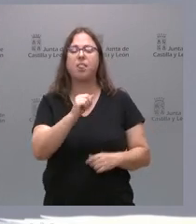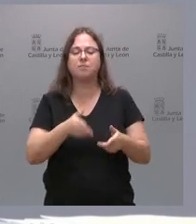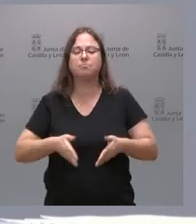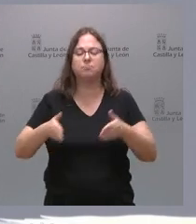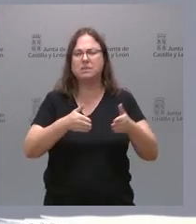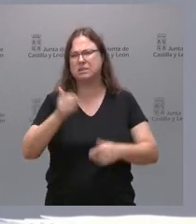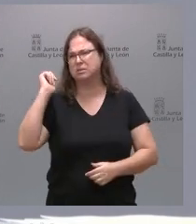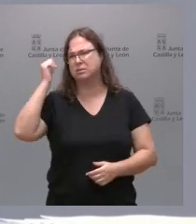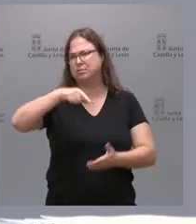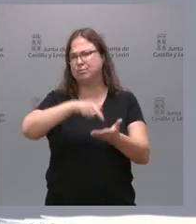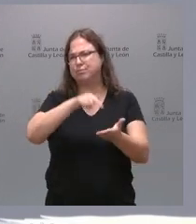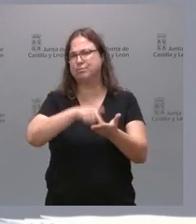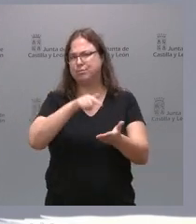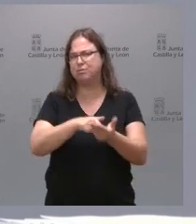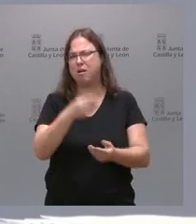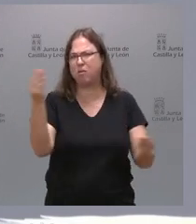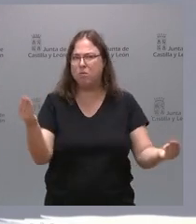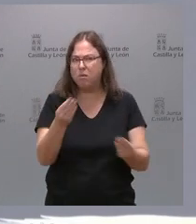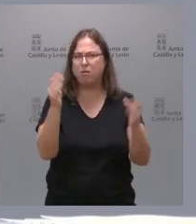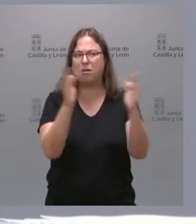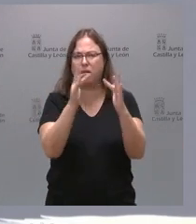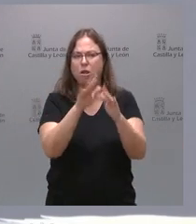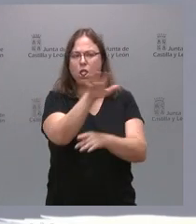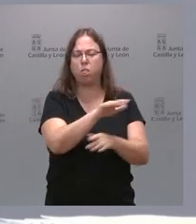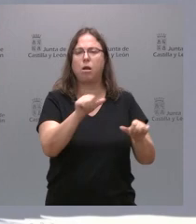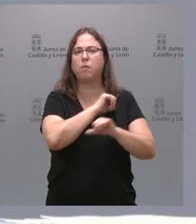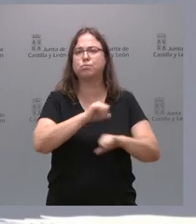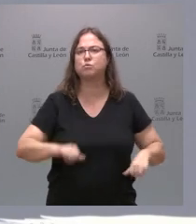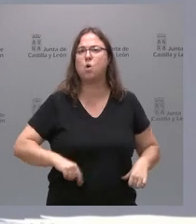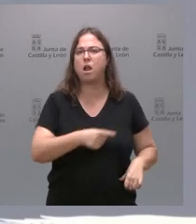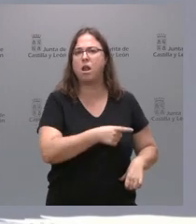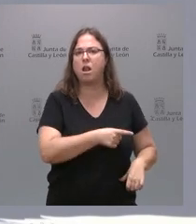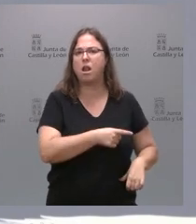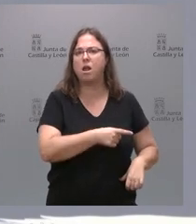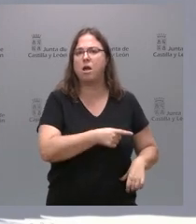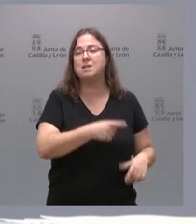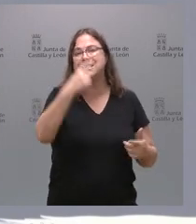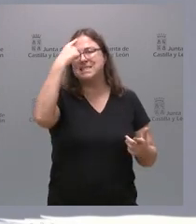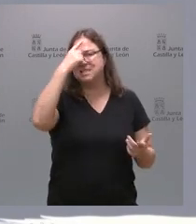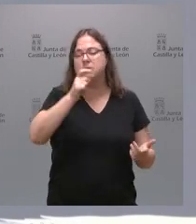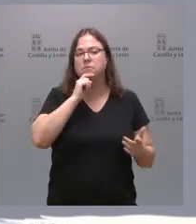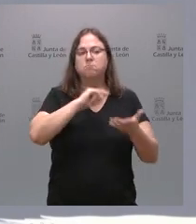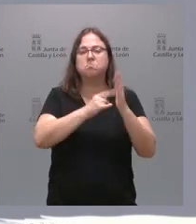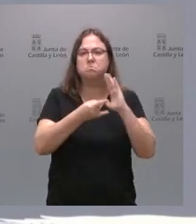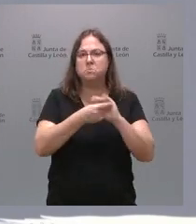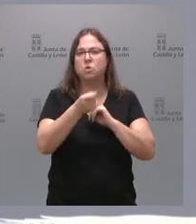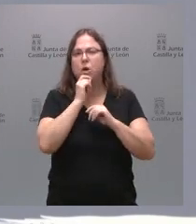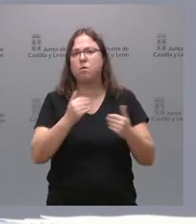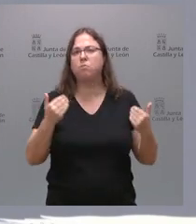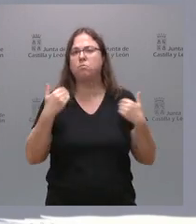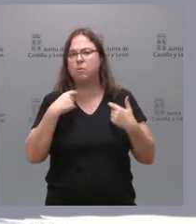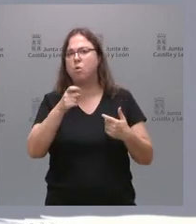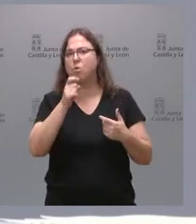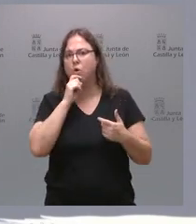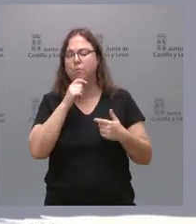reclamada mejora de las comunicaciones con esa zona de Portugal saber qué planificación o qué respuesta puede tener